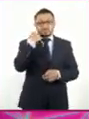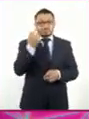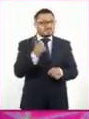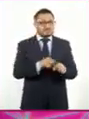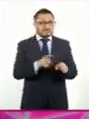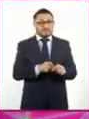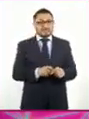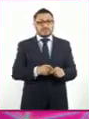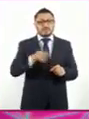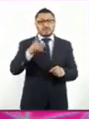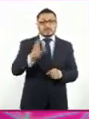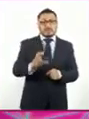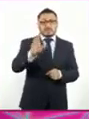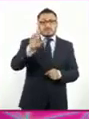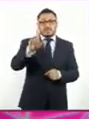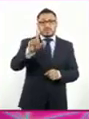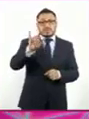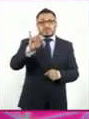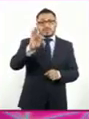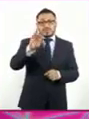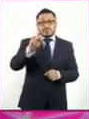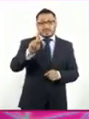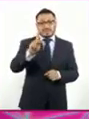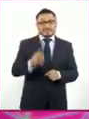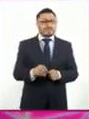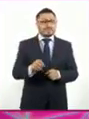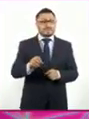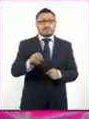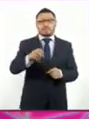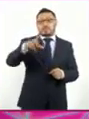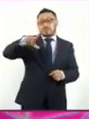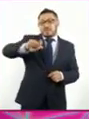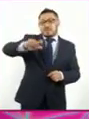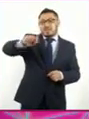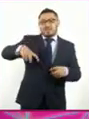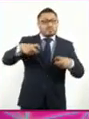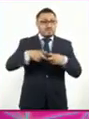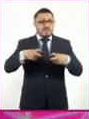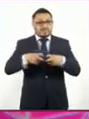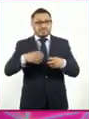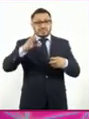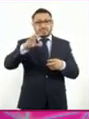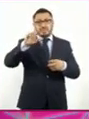clips sujetapapeles o bien puedes utilizar pinzas de plástico,